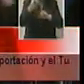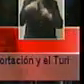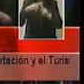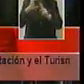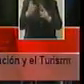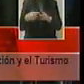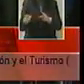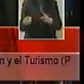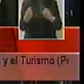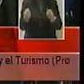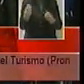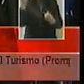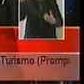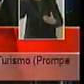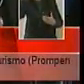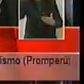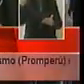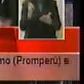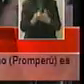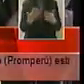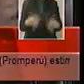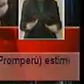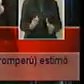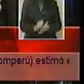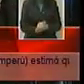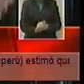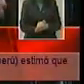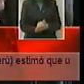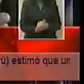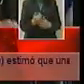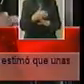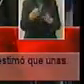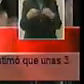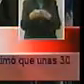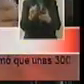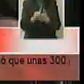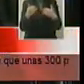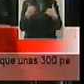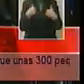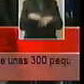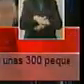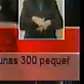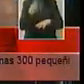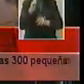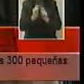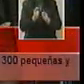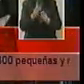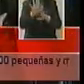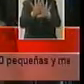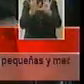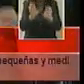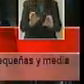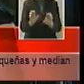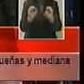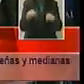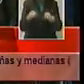SUTE no salía, porque el SUTE, ellos ya se habían conformado en la que ellos tenían que prepararse para dar sus exámenes si